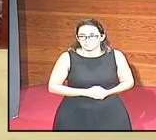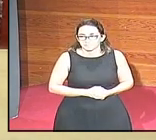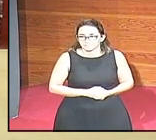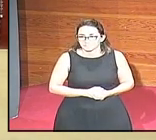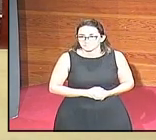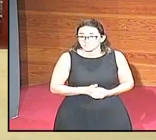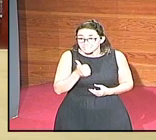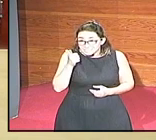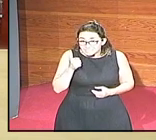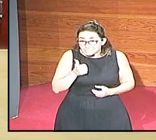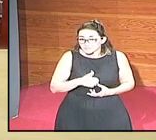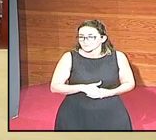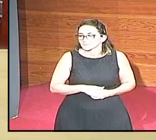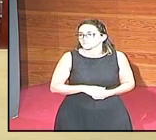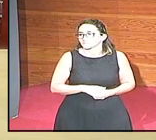¿Más?